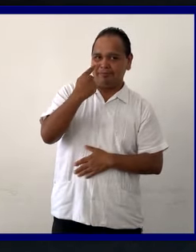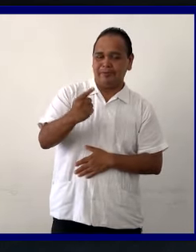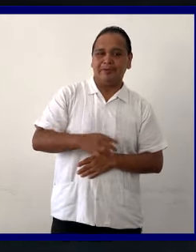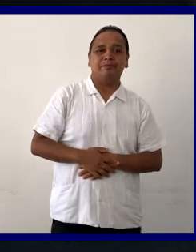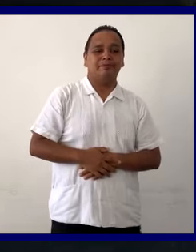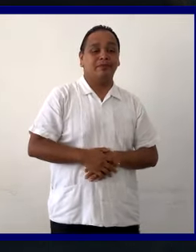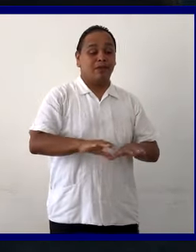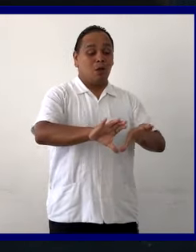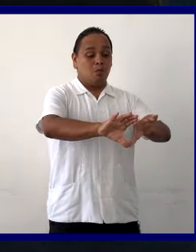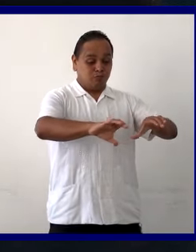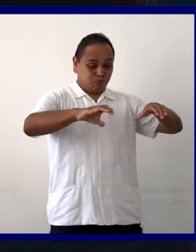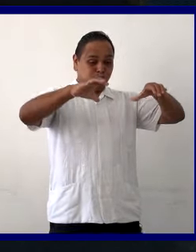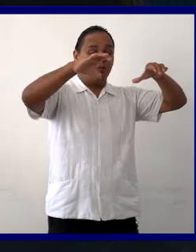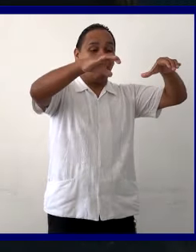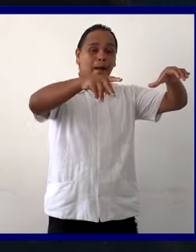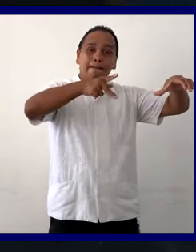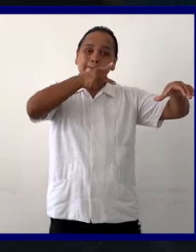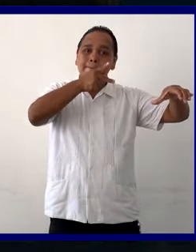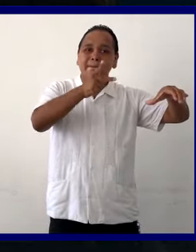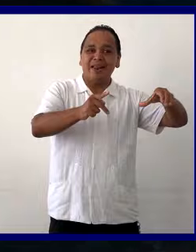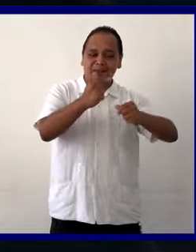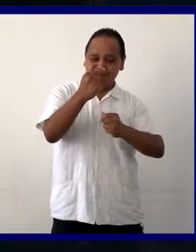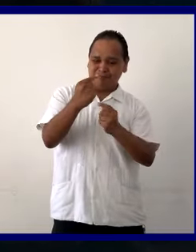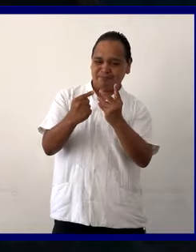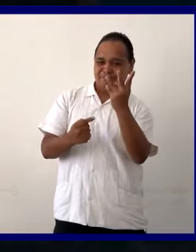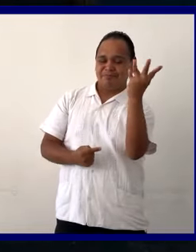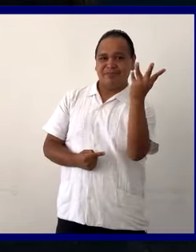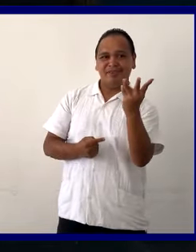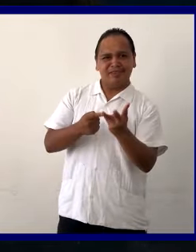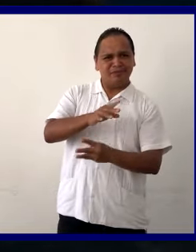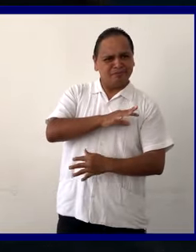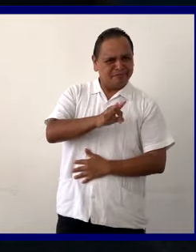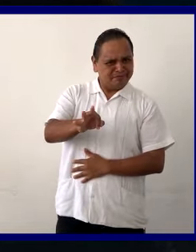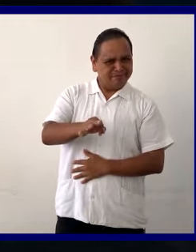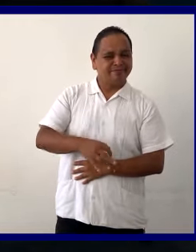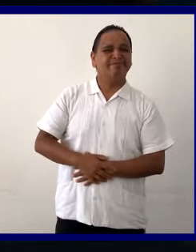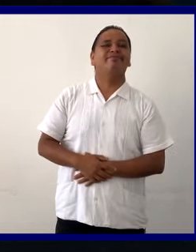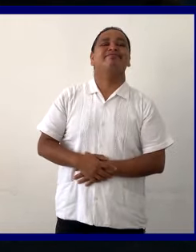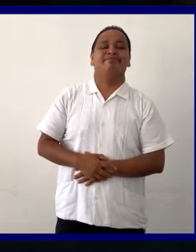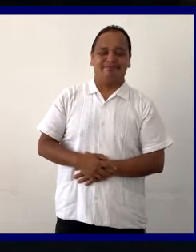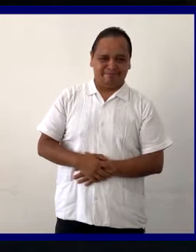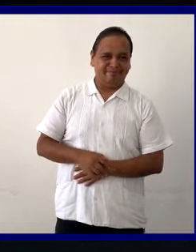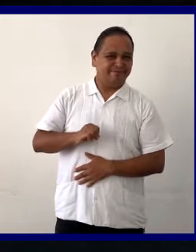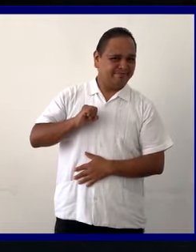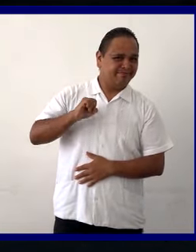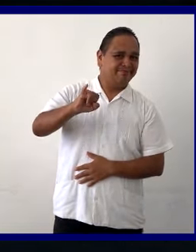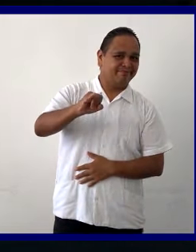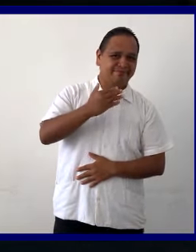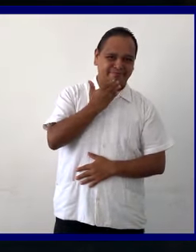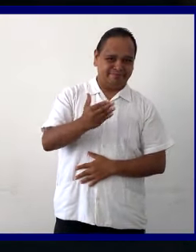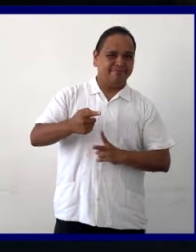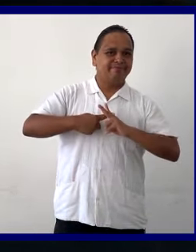en desorden y tú me tienes que decir de qué palabras se tratan. ¿Puedes hacerlo? Sí. Bueno, empecemos.